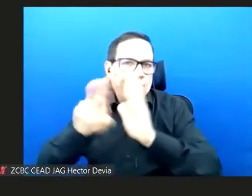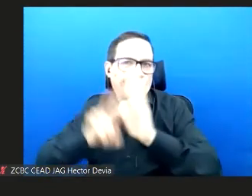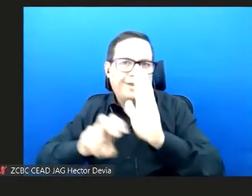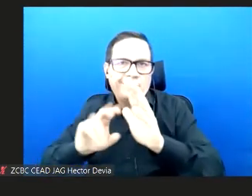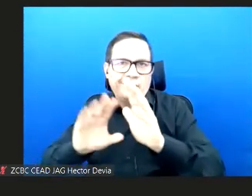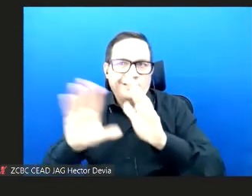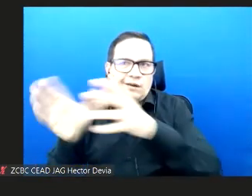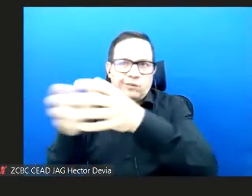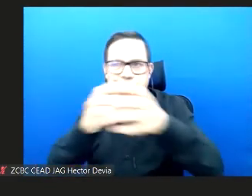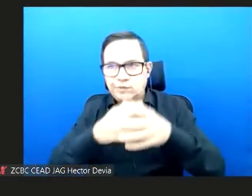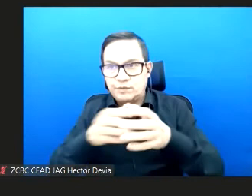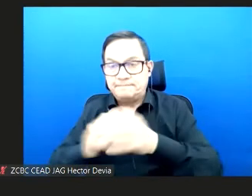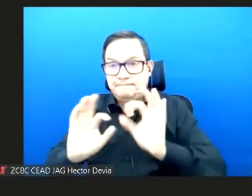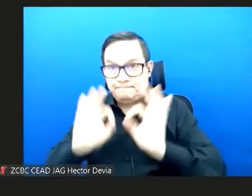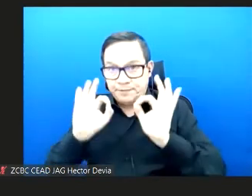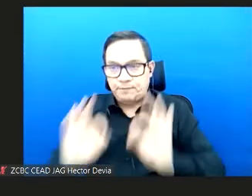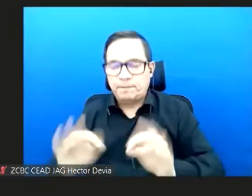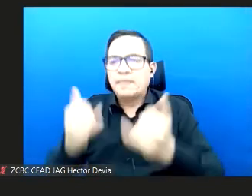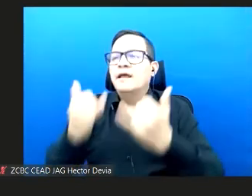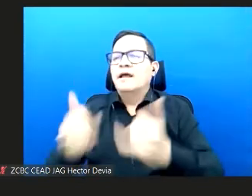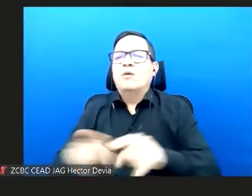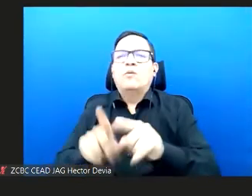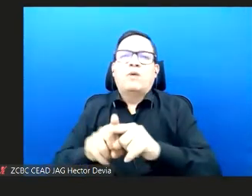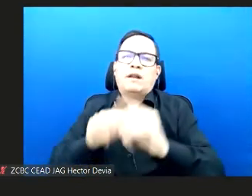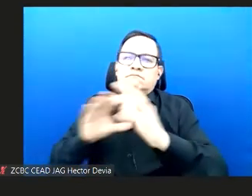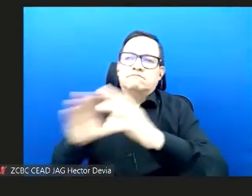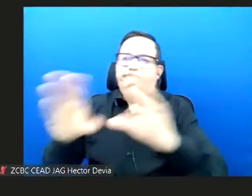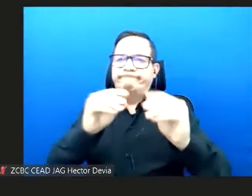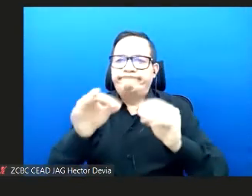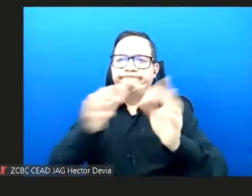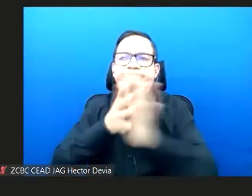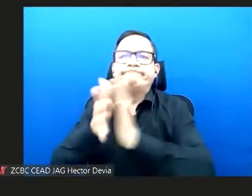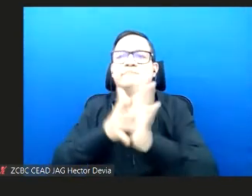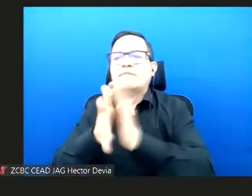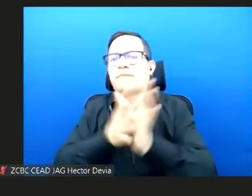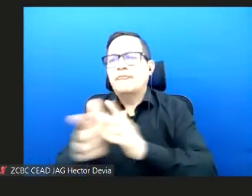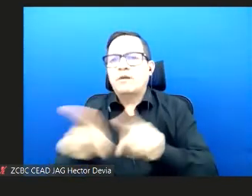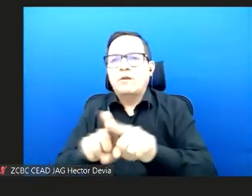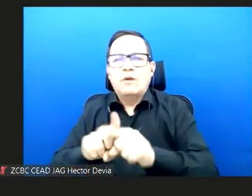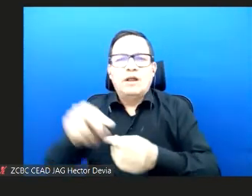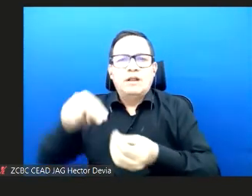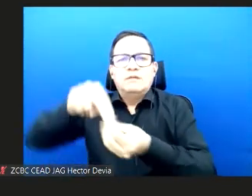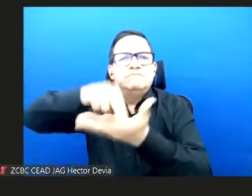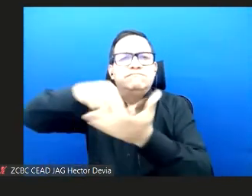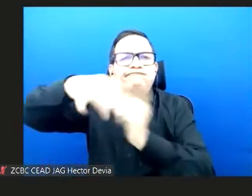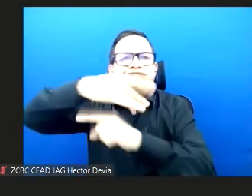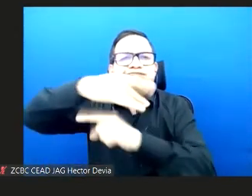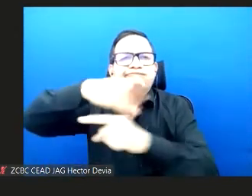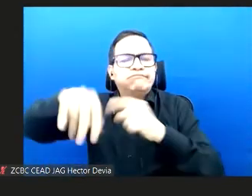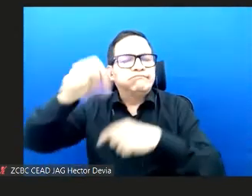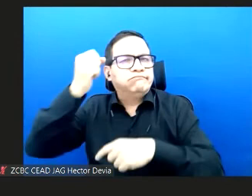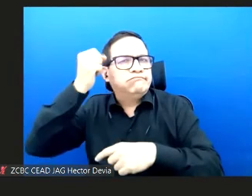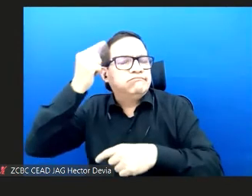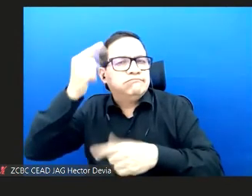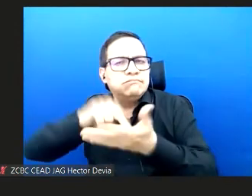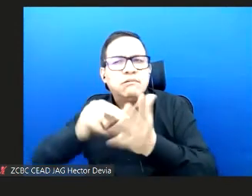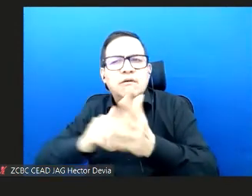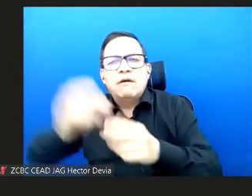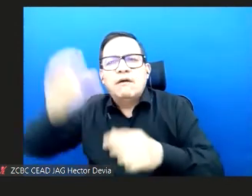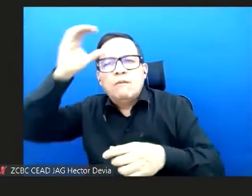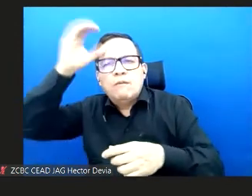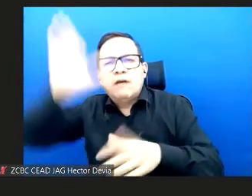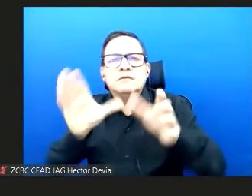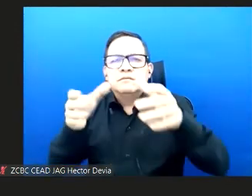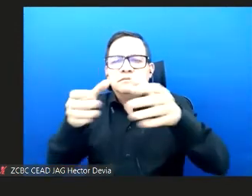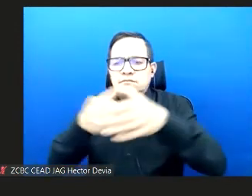Bien, vamos entonces a hablar rápidamente, a ponernos en contexto sobre qué es el concepto de un conjunto.